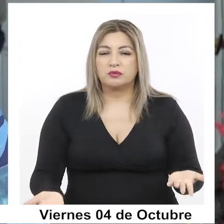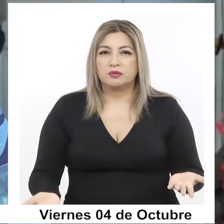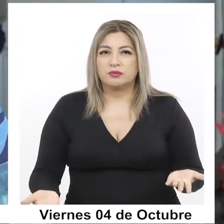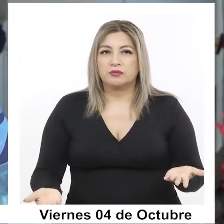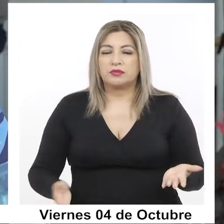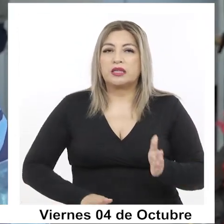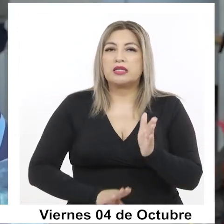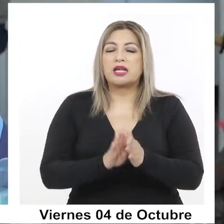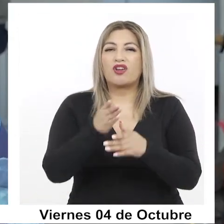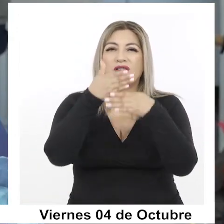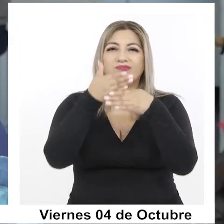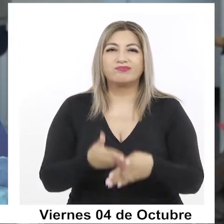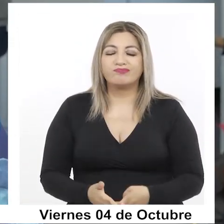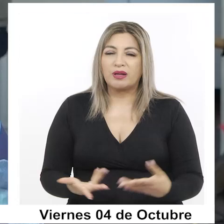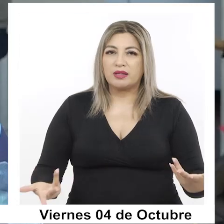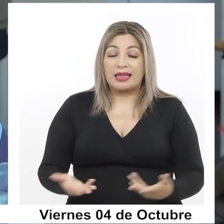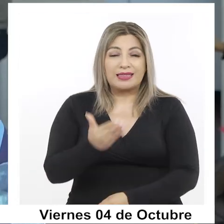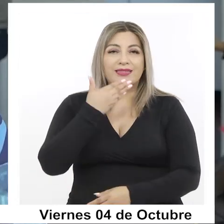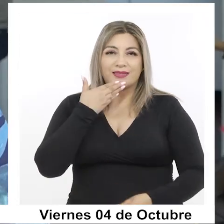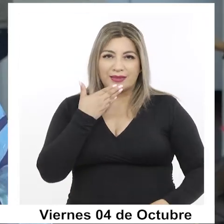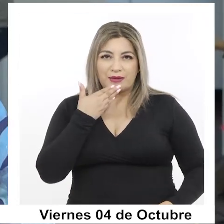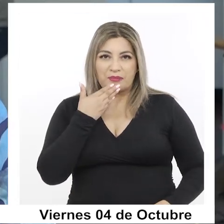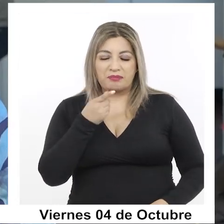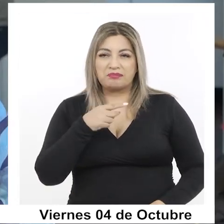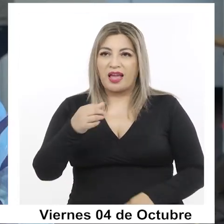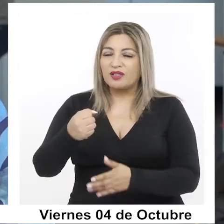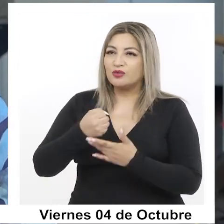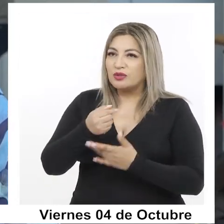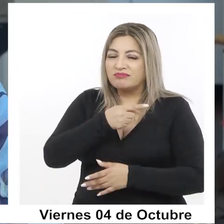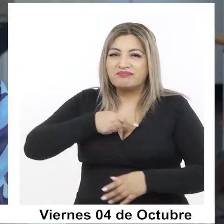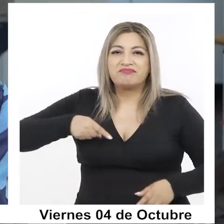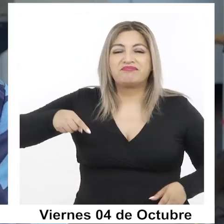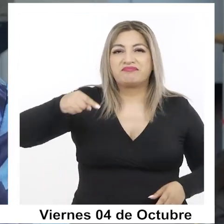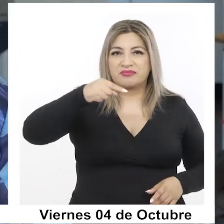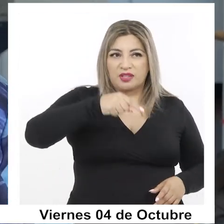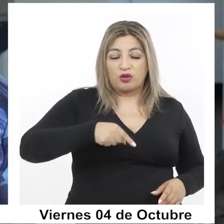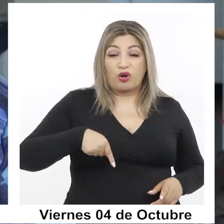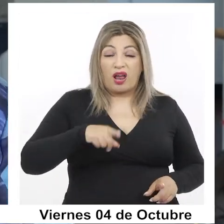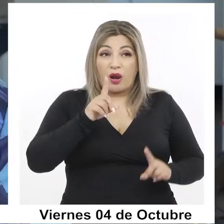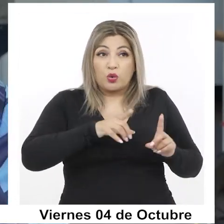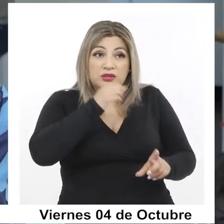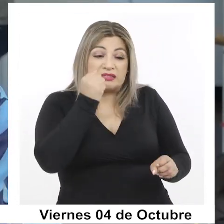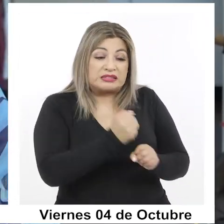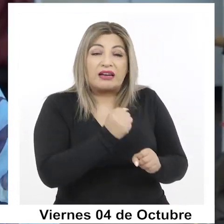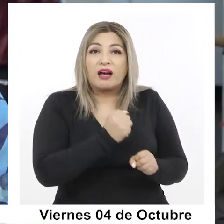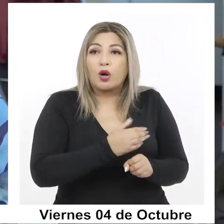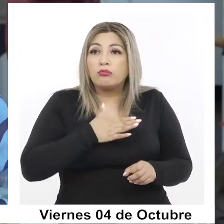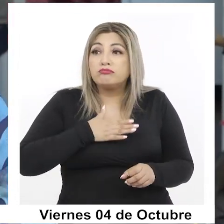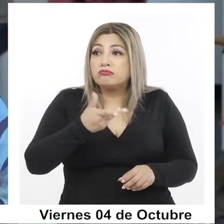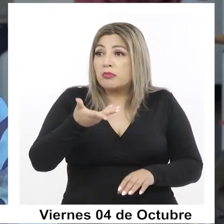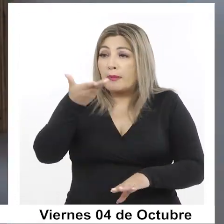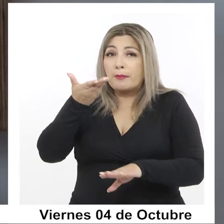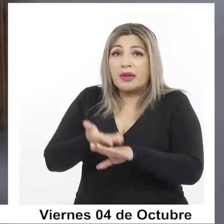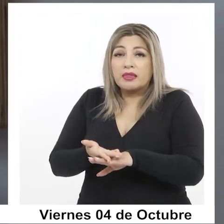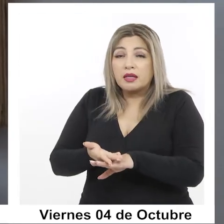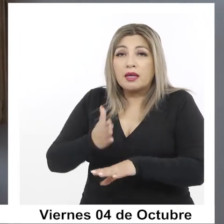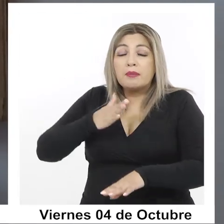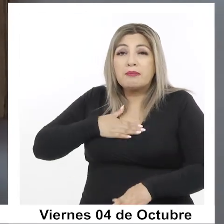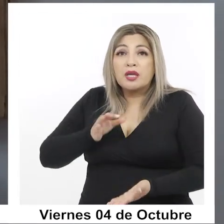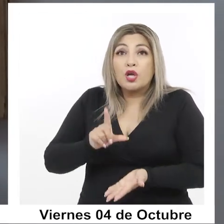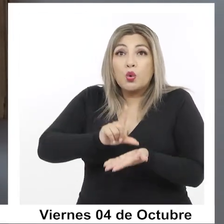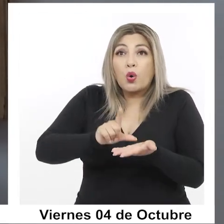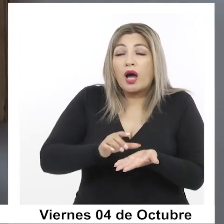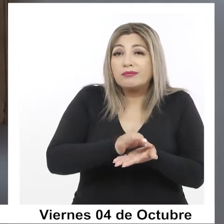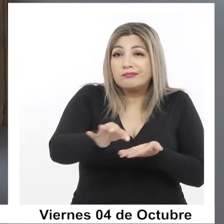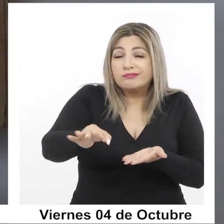desarrollar la sustentabilidad, y también nos ayuda para poder con estos trabajos pedir que nosotros podamos proteger estos